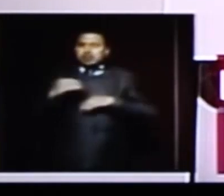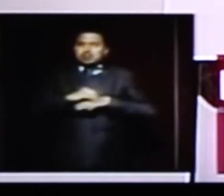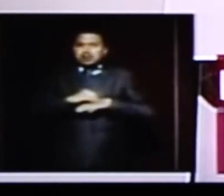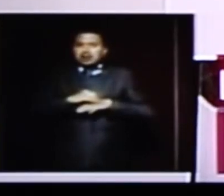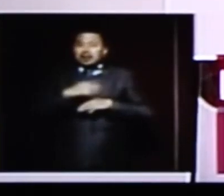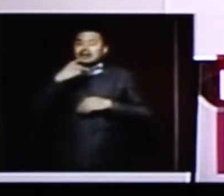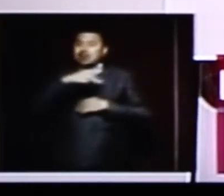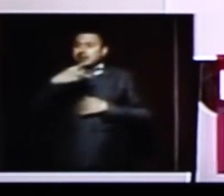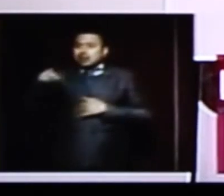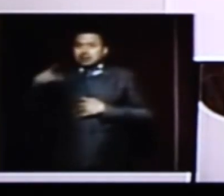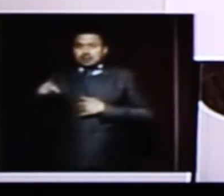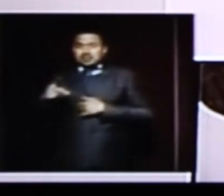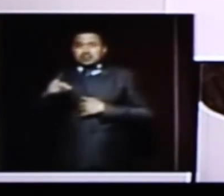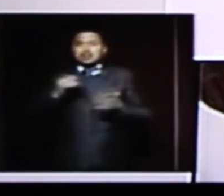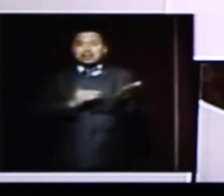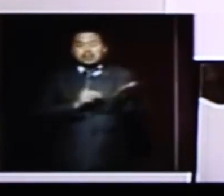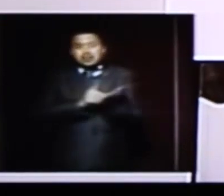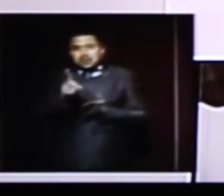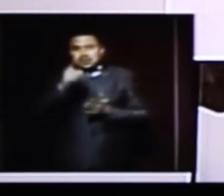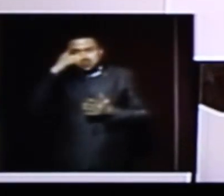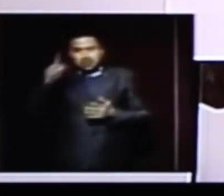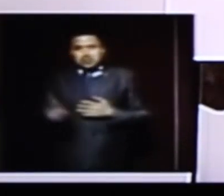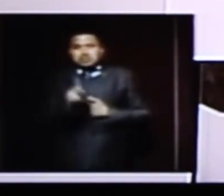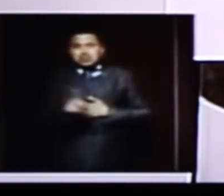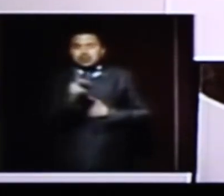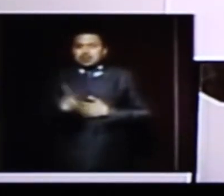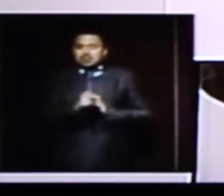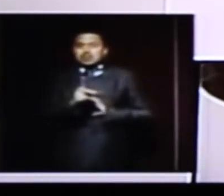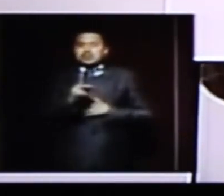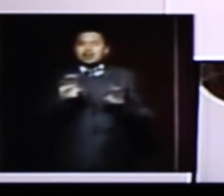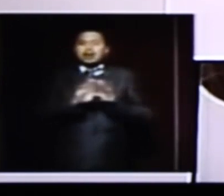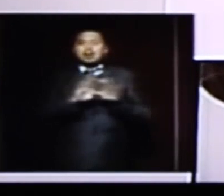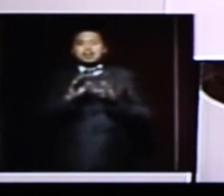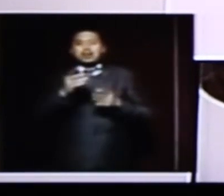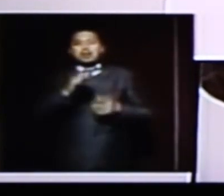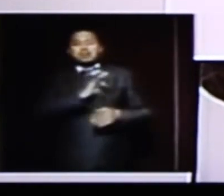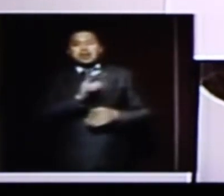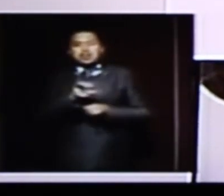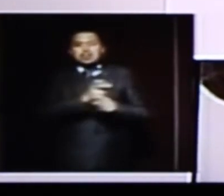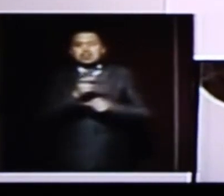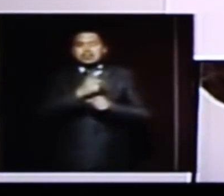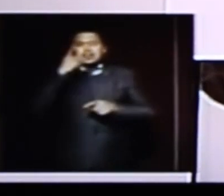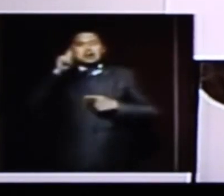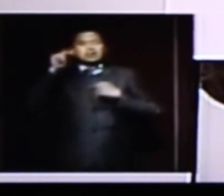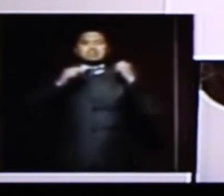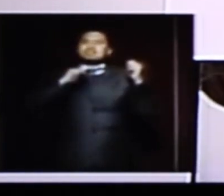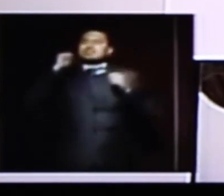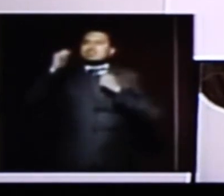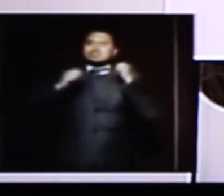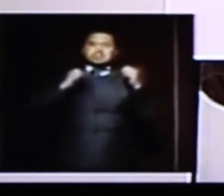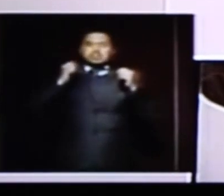de los pueblos indígenas a la diferencia cultural no llevarlos de paseo en su folklore para atraer el turismo me parece que es muy